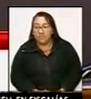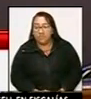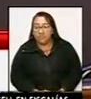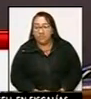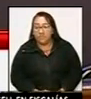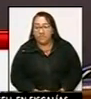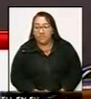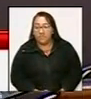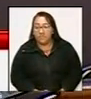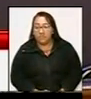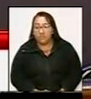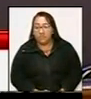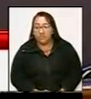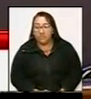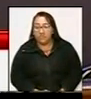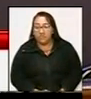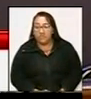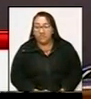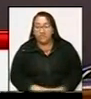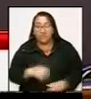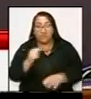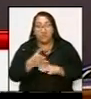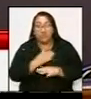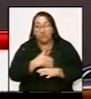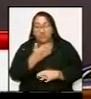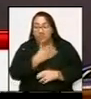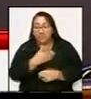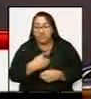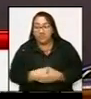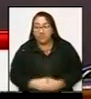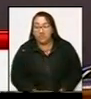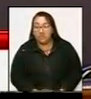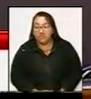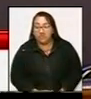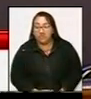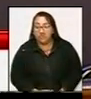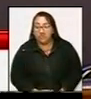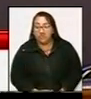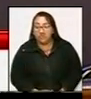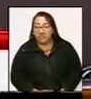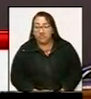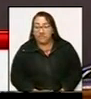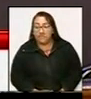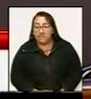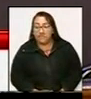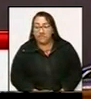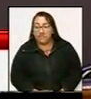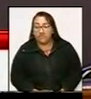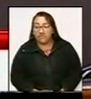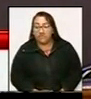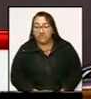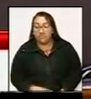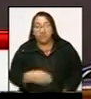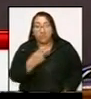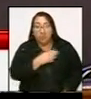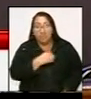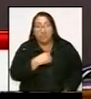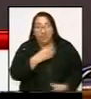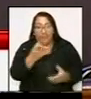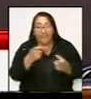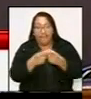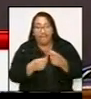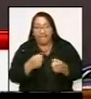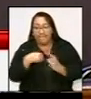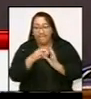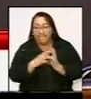eso? Hace unos días, presidente, por intermedio suyo, presidente, espero que el premier, que es de mi región, congresista de